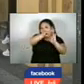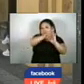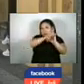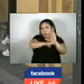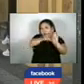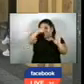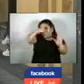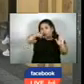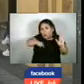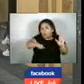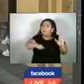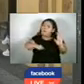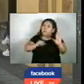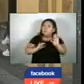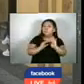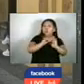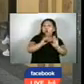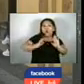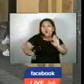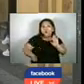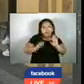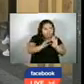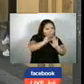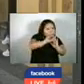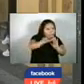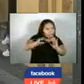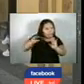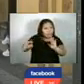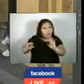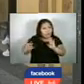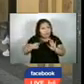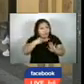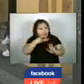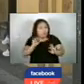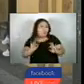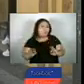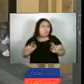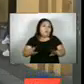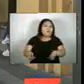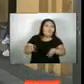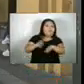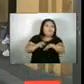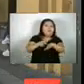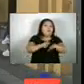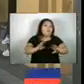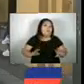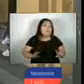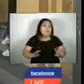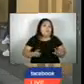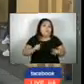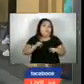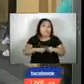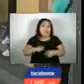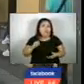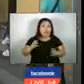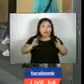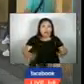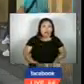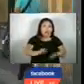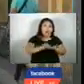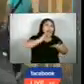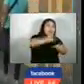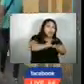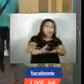cumplir y que la mejora la reciba el usuario. Pero si solo van a recibir el